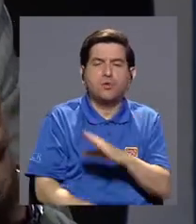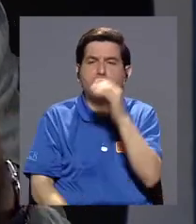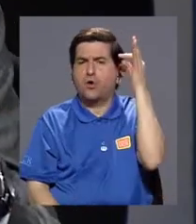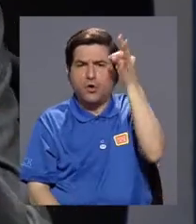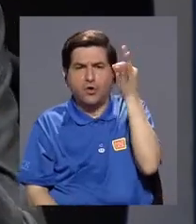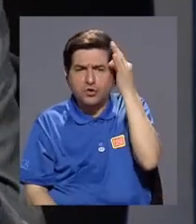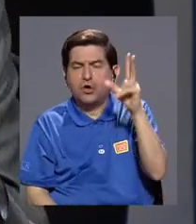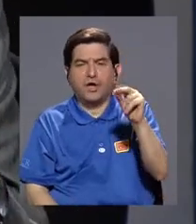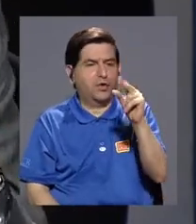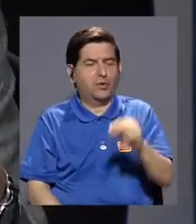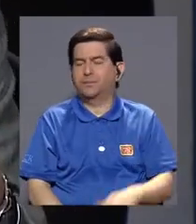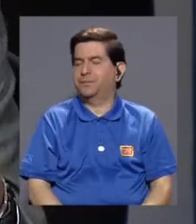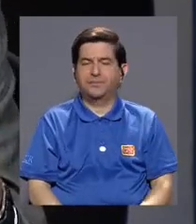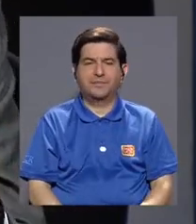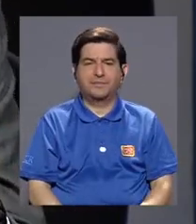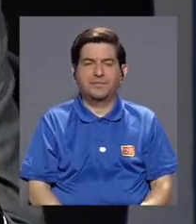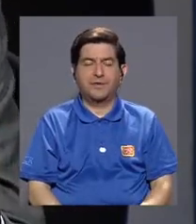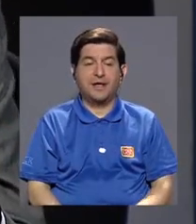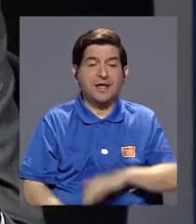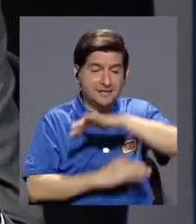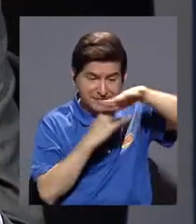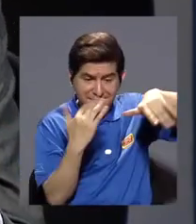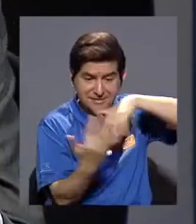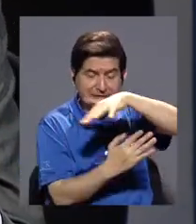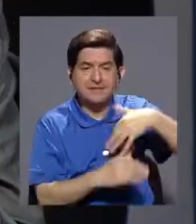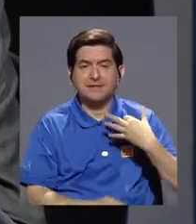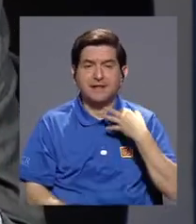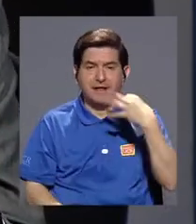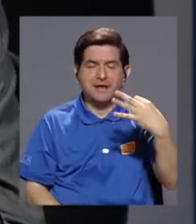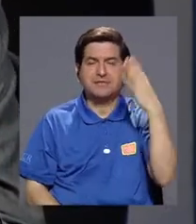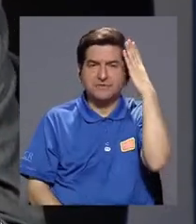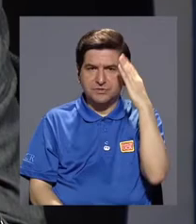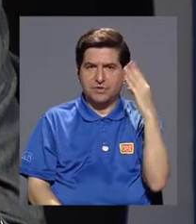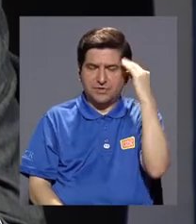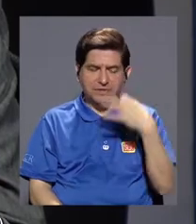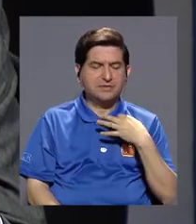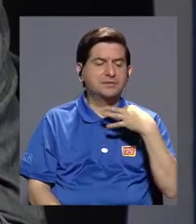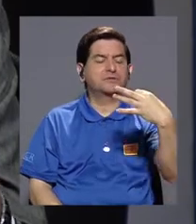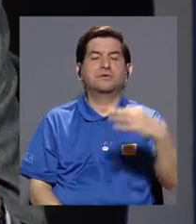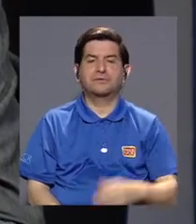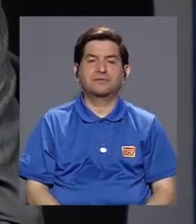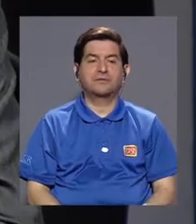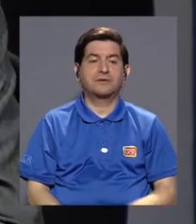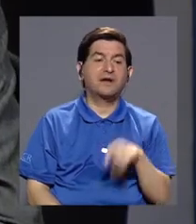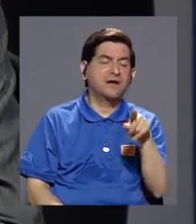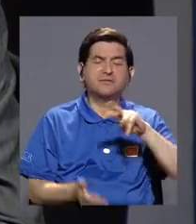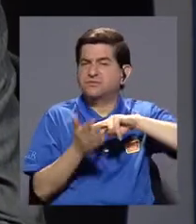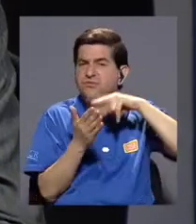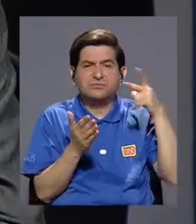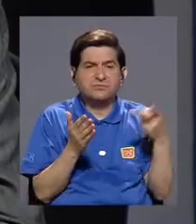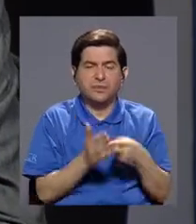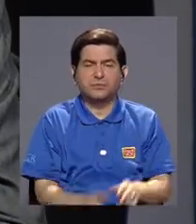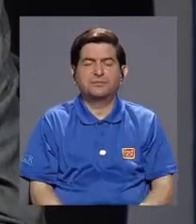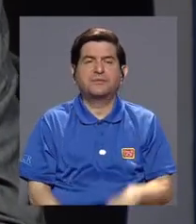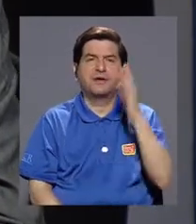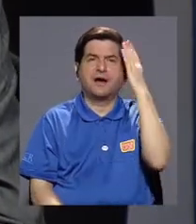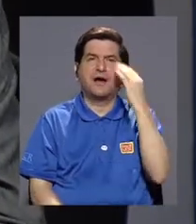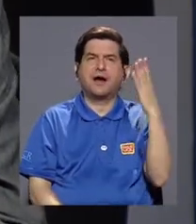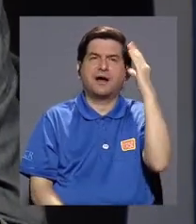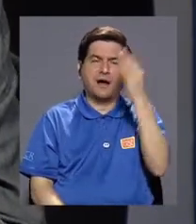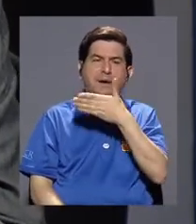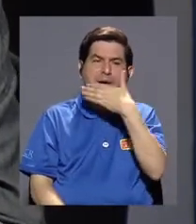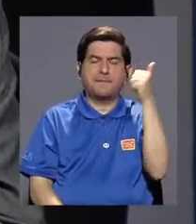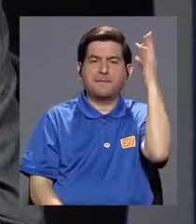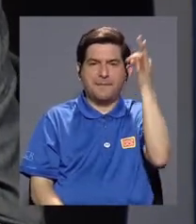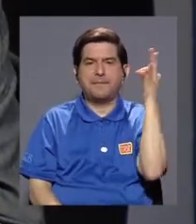teoría, se crea en la interacción diaria, en la experiencia diaria, En este sentido, la experiencia